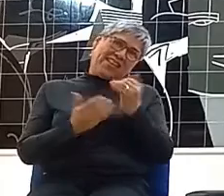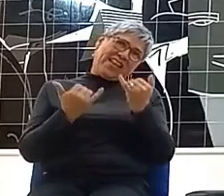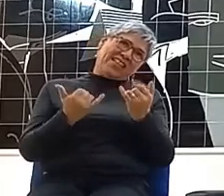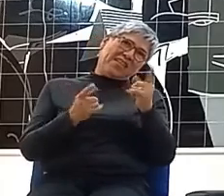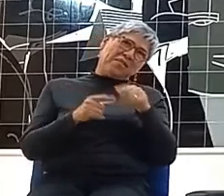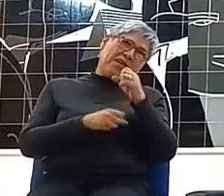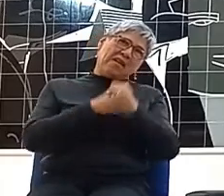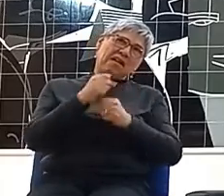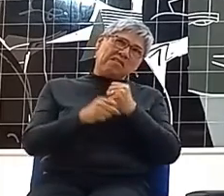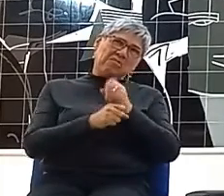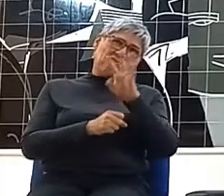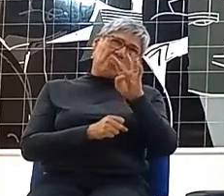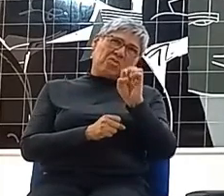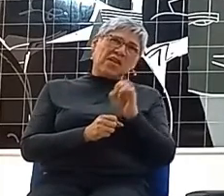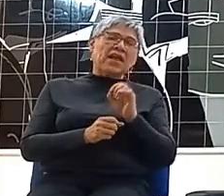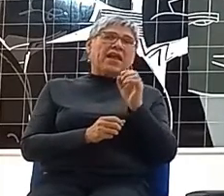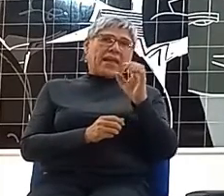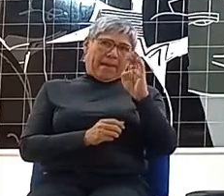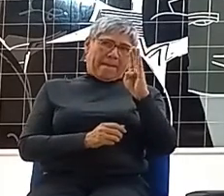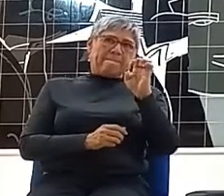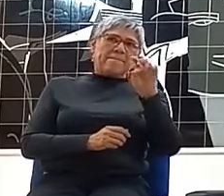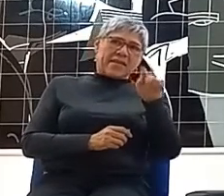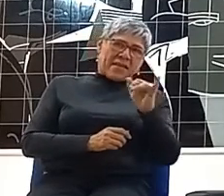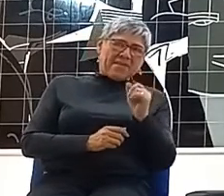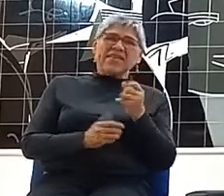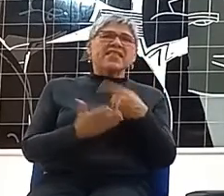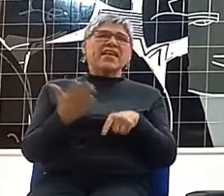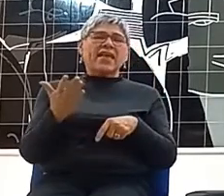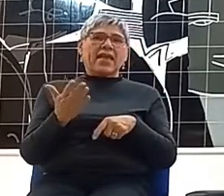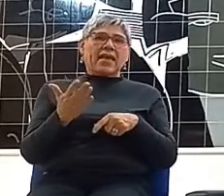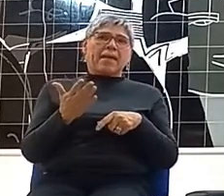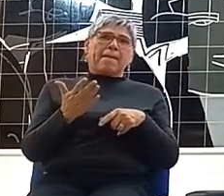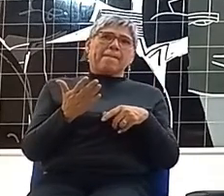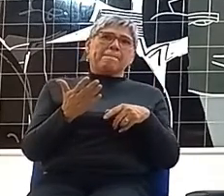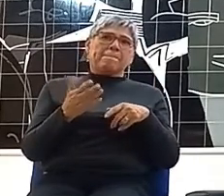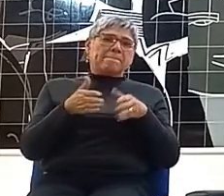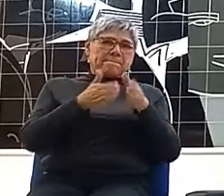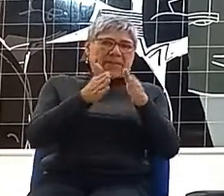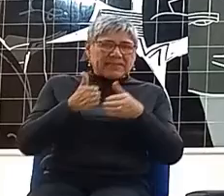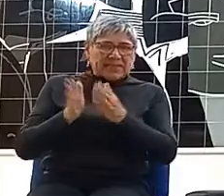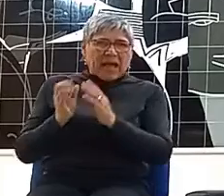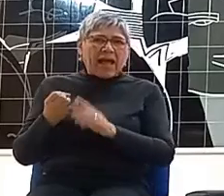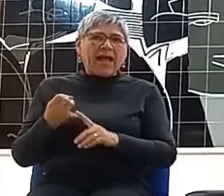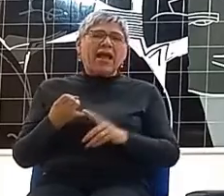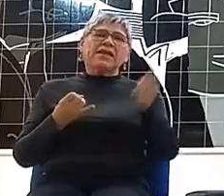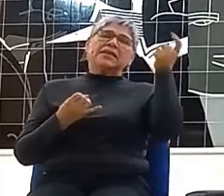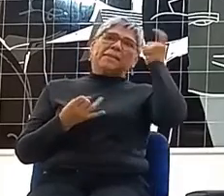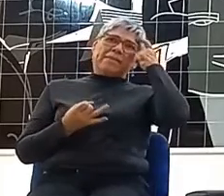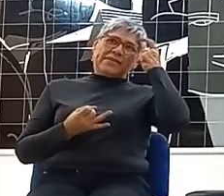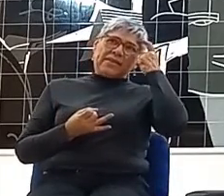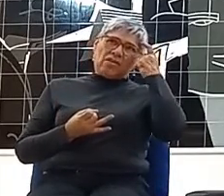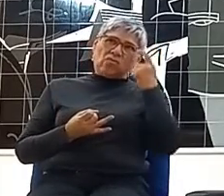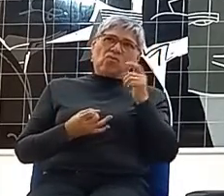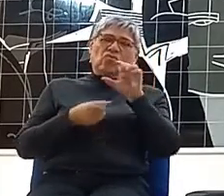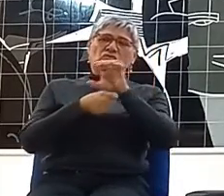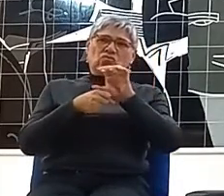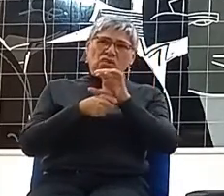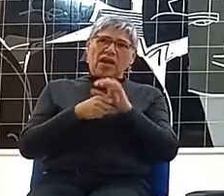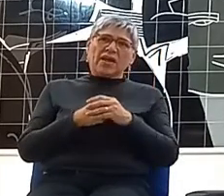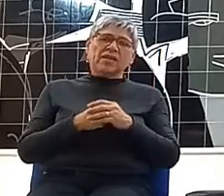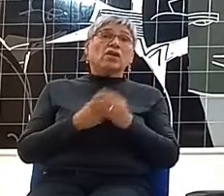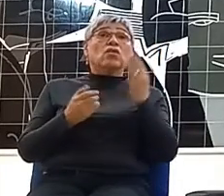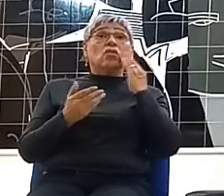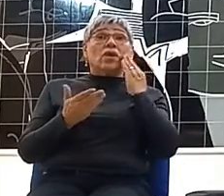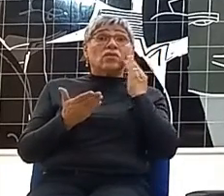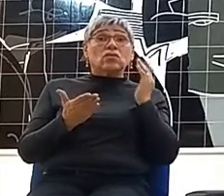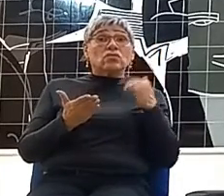90 estaba el Benjamin de los pasajes, de el Benjamin pensador de la ciudad. Y cuando ya